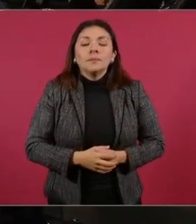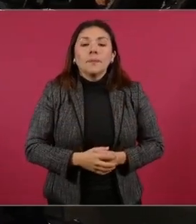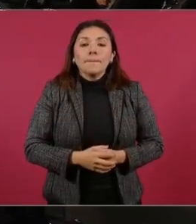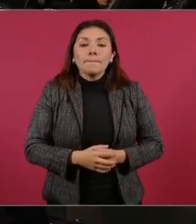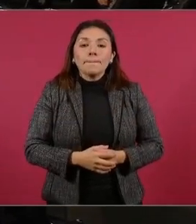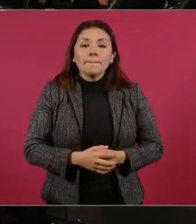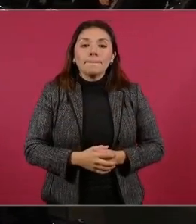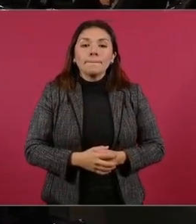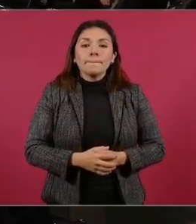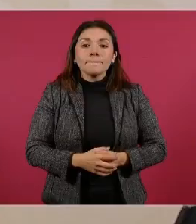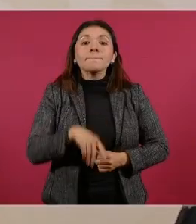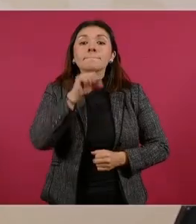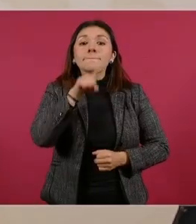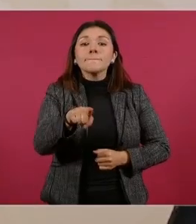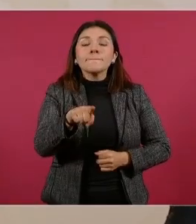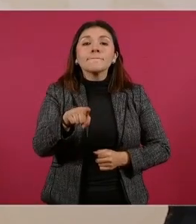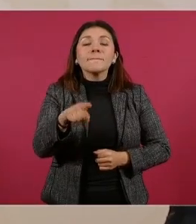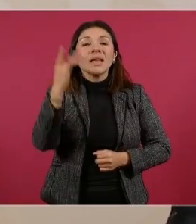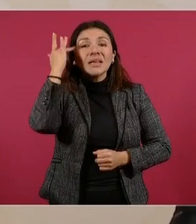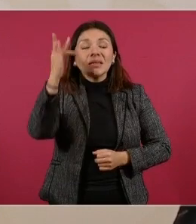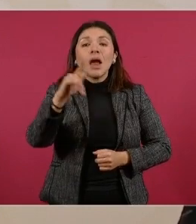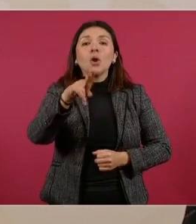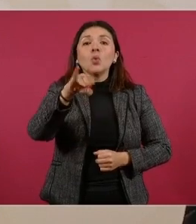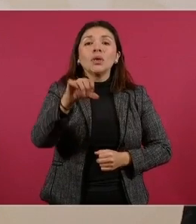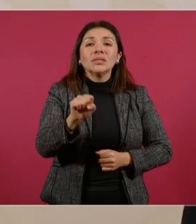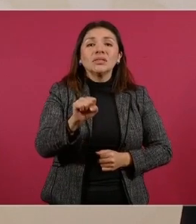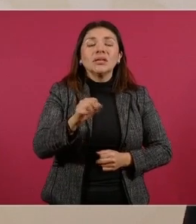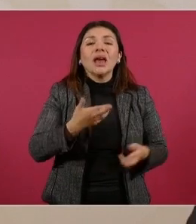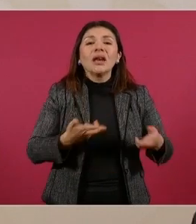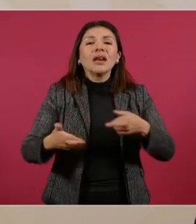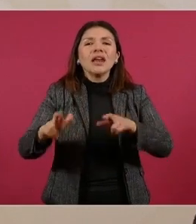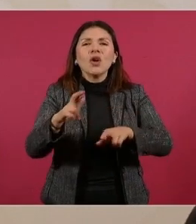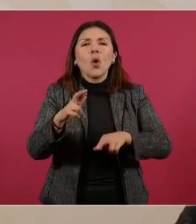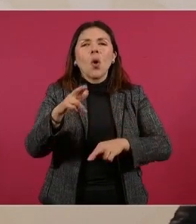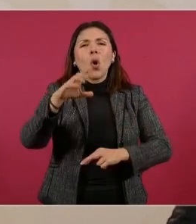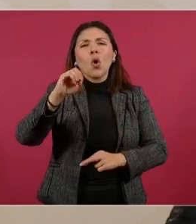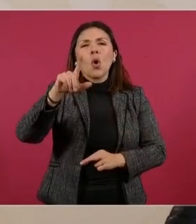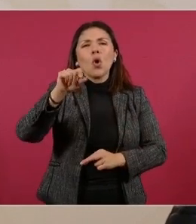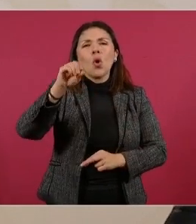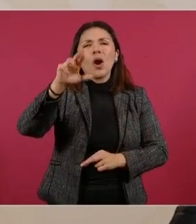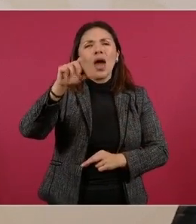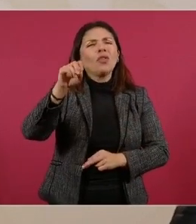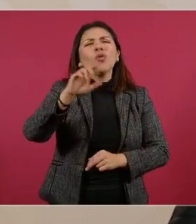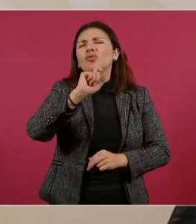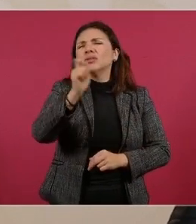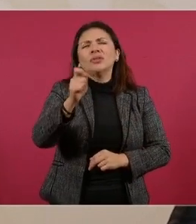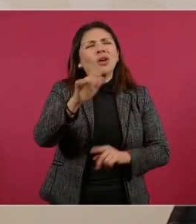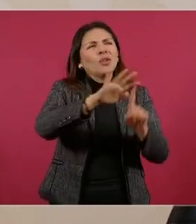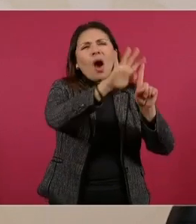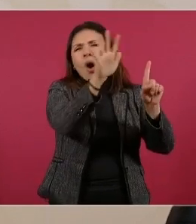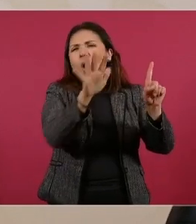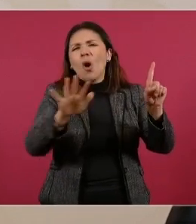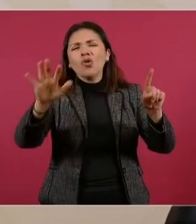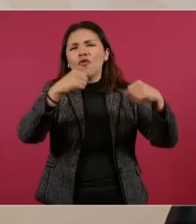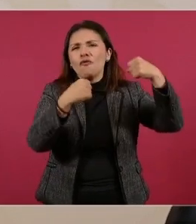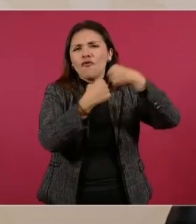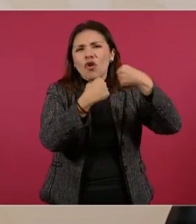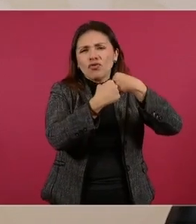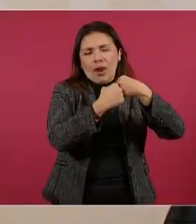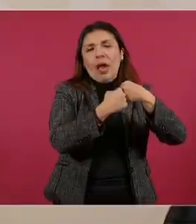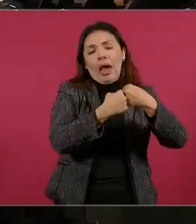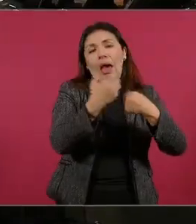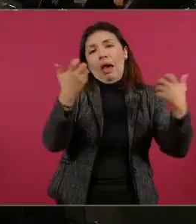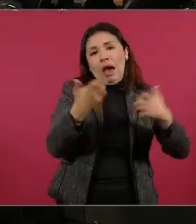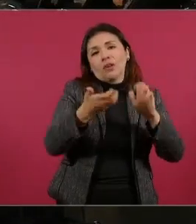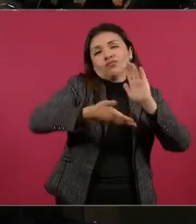en San Luis Río Colorado en toda la frontera se están haciendo este